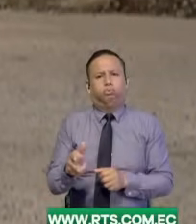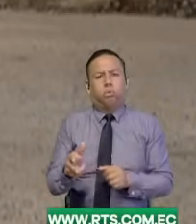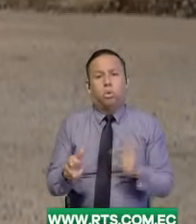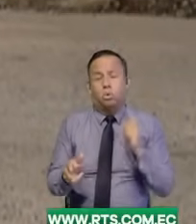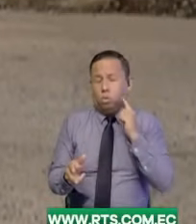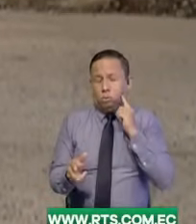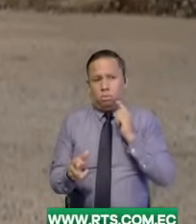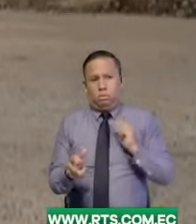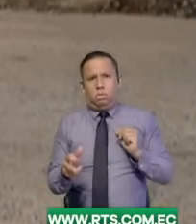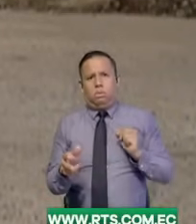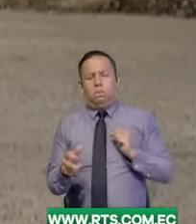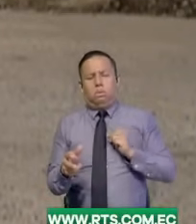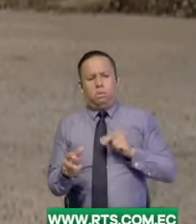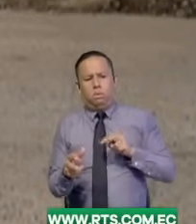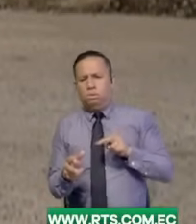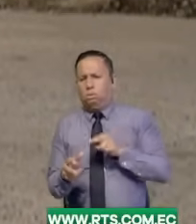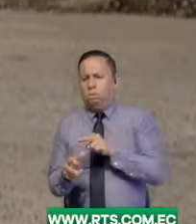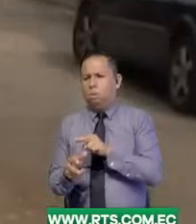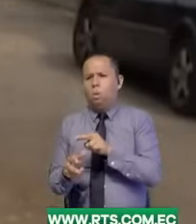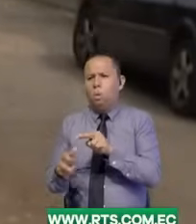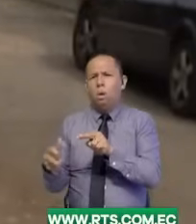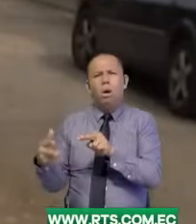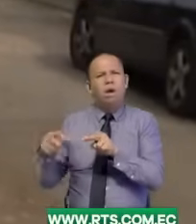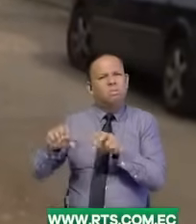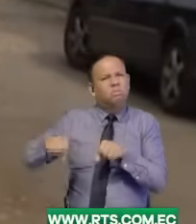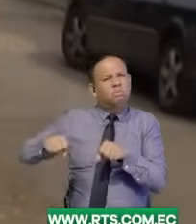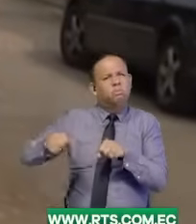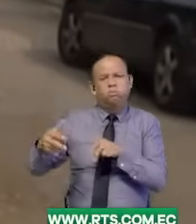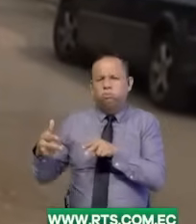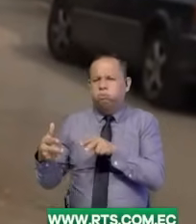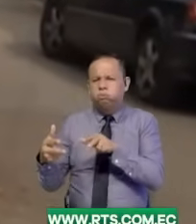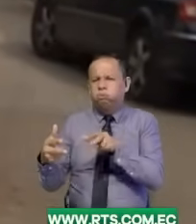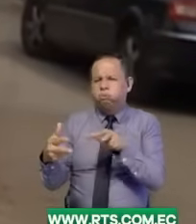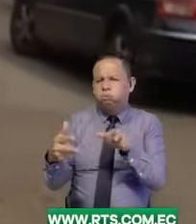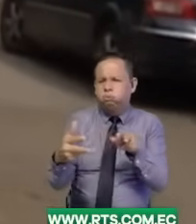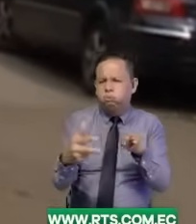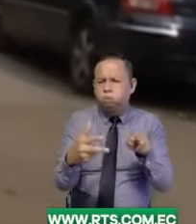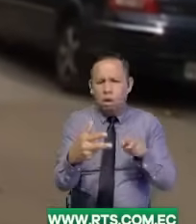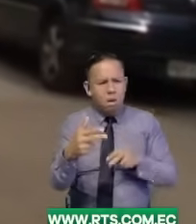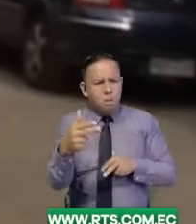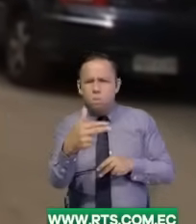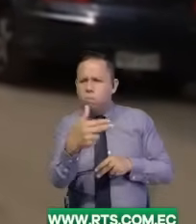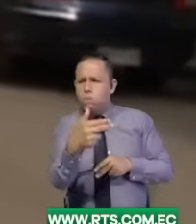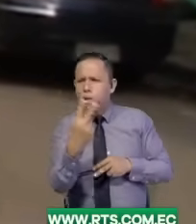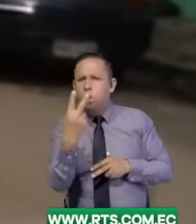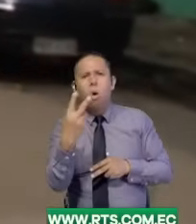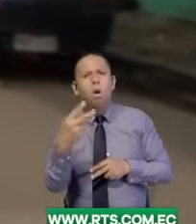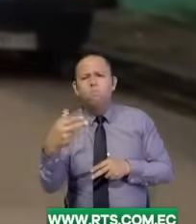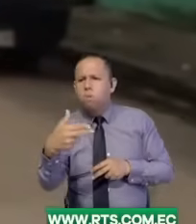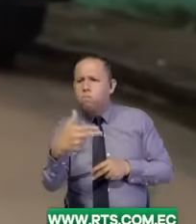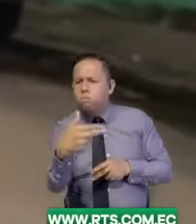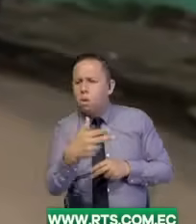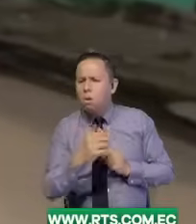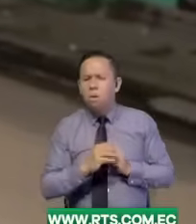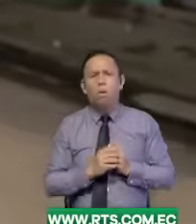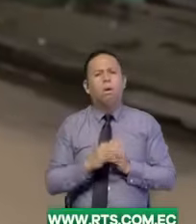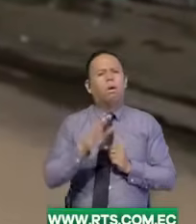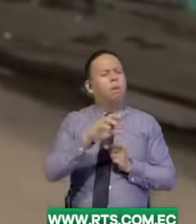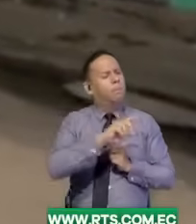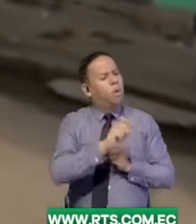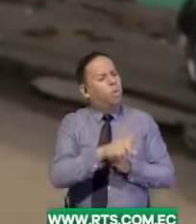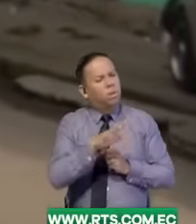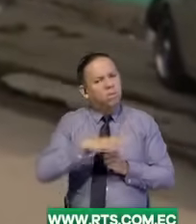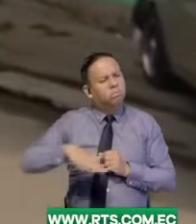y pasaron por aquí en una moto dos. Por dos veces dispararon, pum, pum, pum, ahí al rato de nuevo, pum, pum. ¿Qué está pasando en este sector? Como